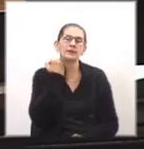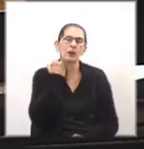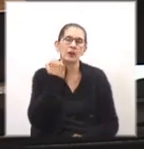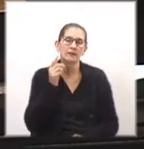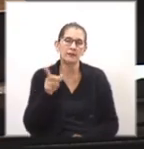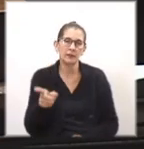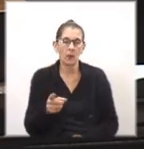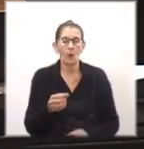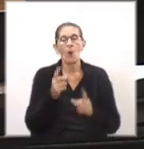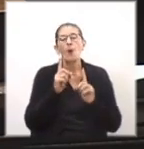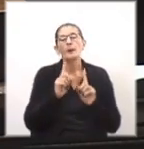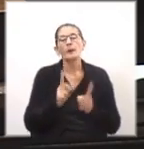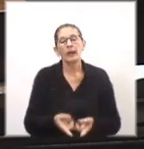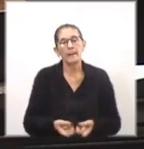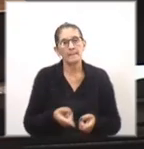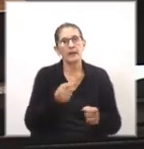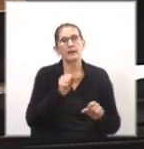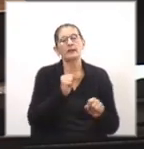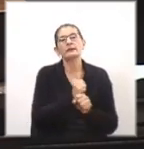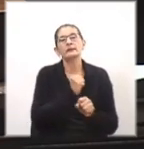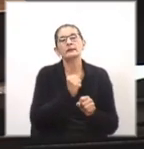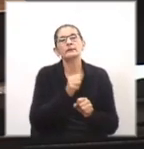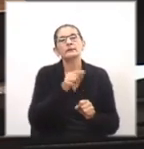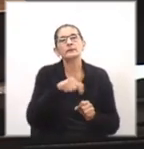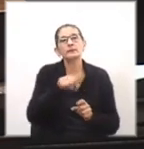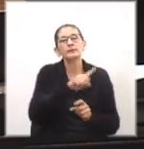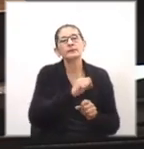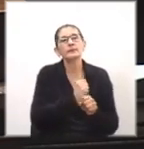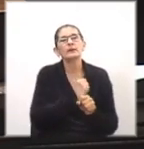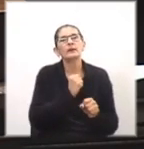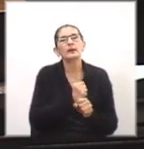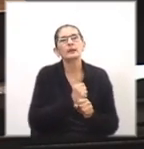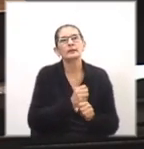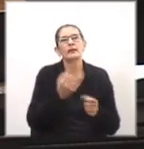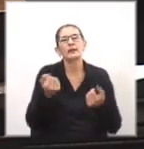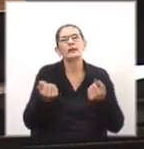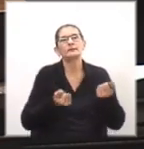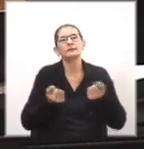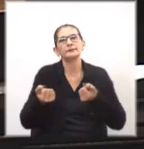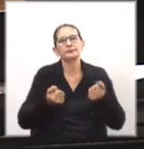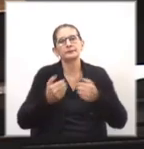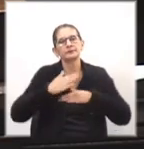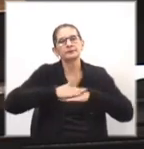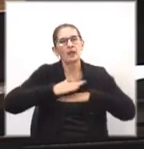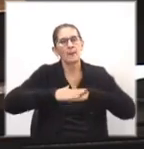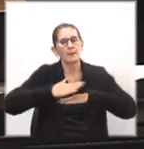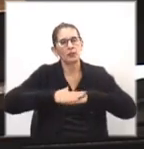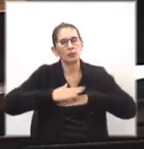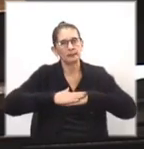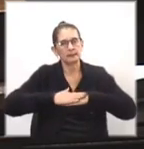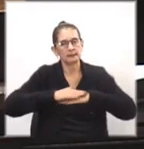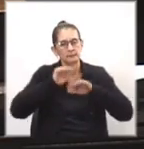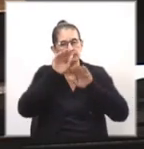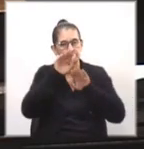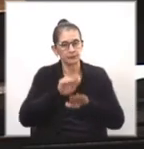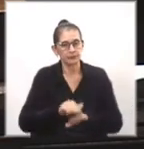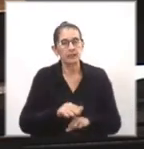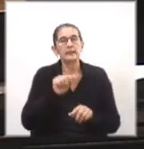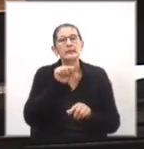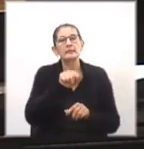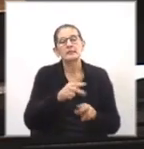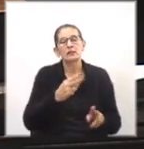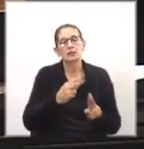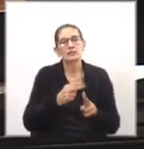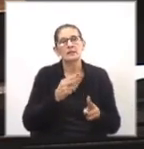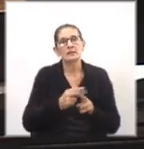como recibimos también el testimonio de los trabajadores del transporte de carga, con eso que se llama densidad